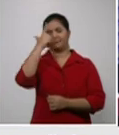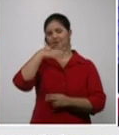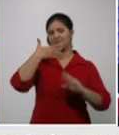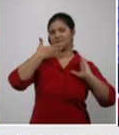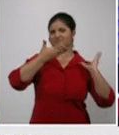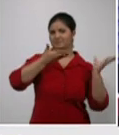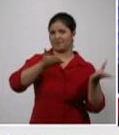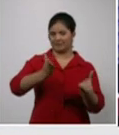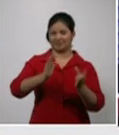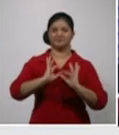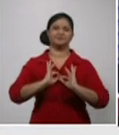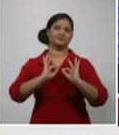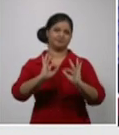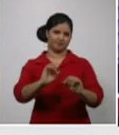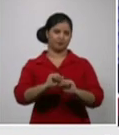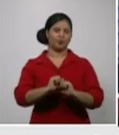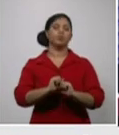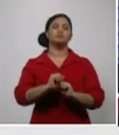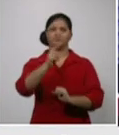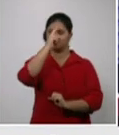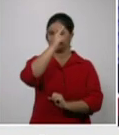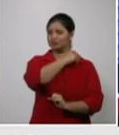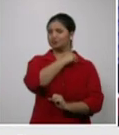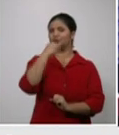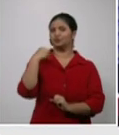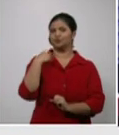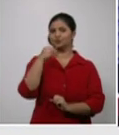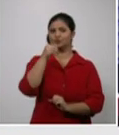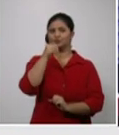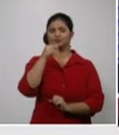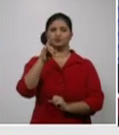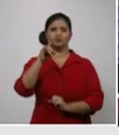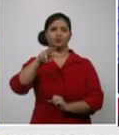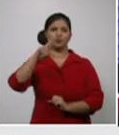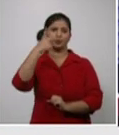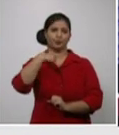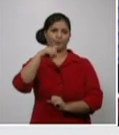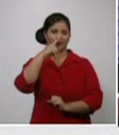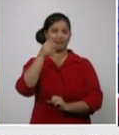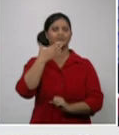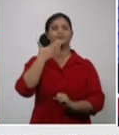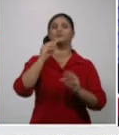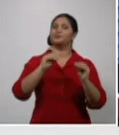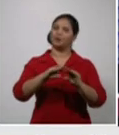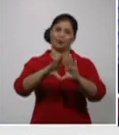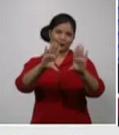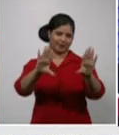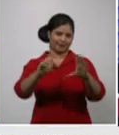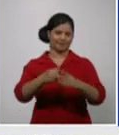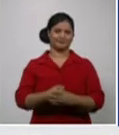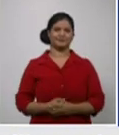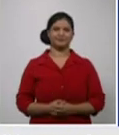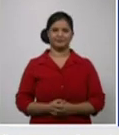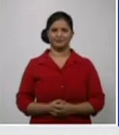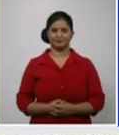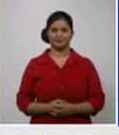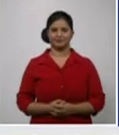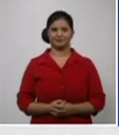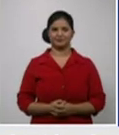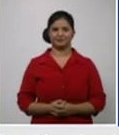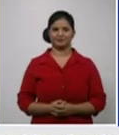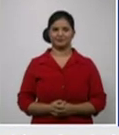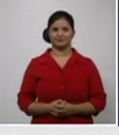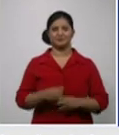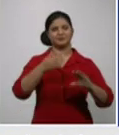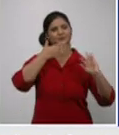al doctor Francisco Durán García, director nacional de epidemiología del Ministerio de Salud Pública. Muy buenos días, doctor, bienvenido. Buenos